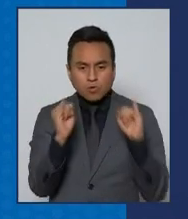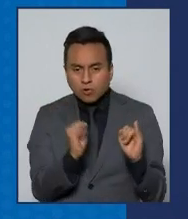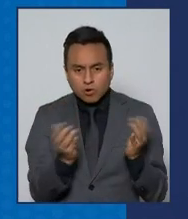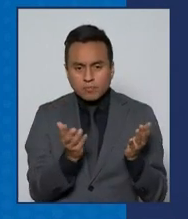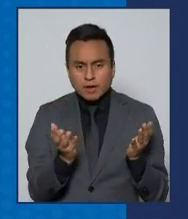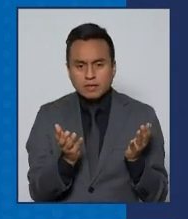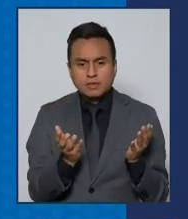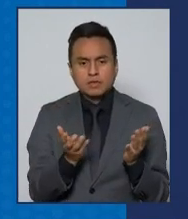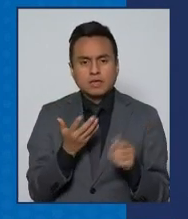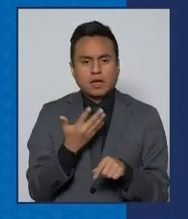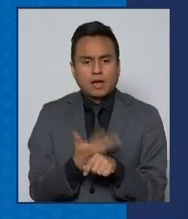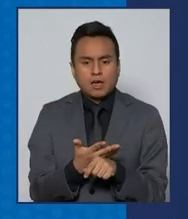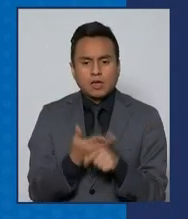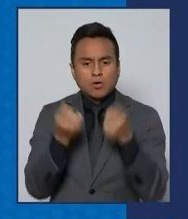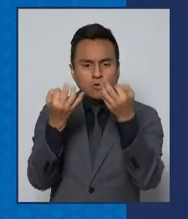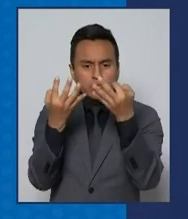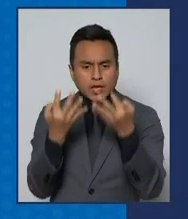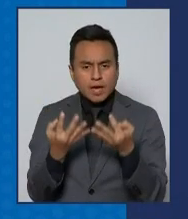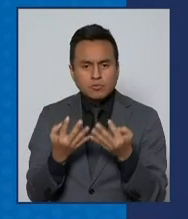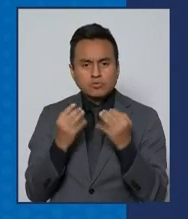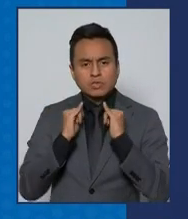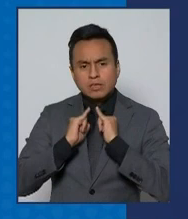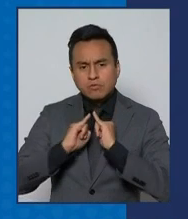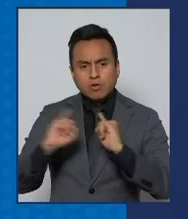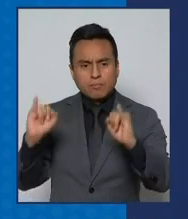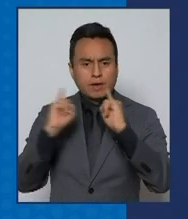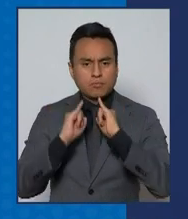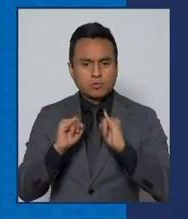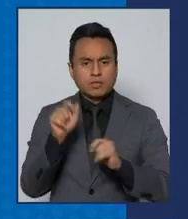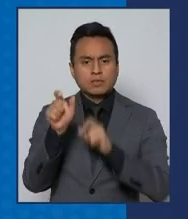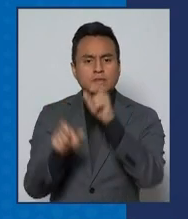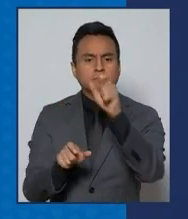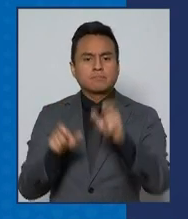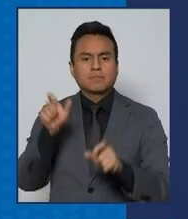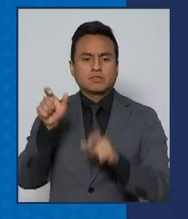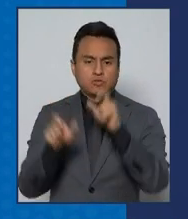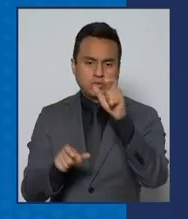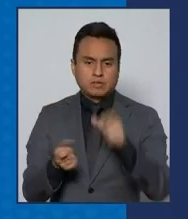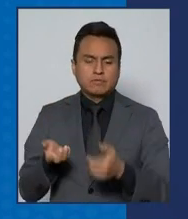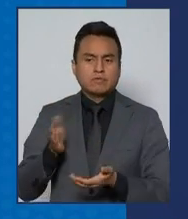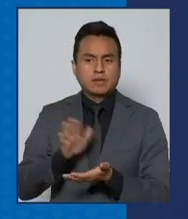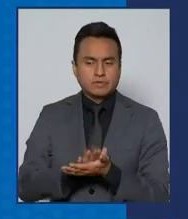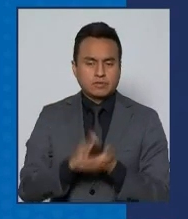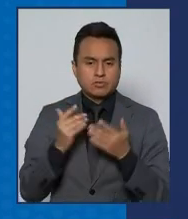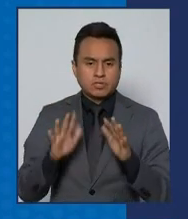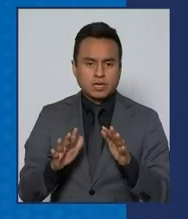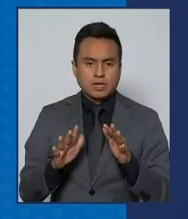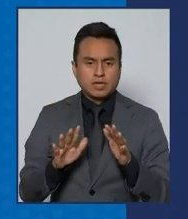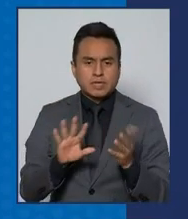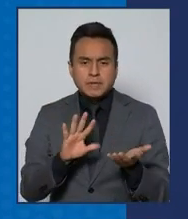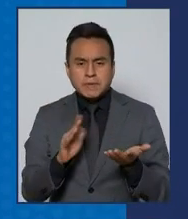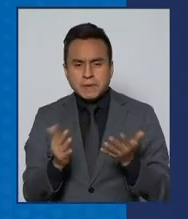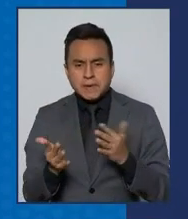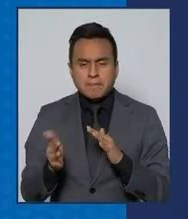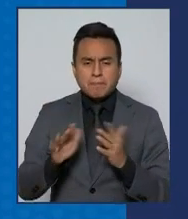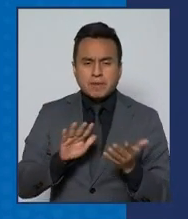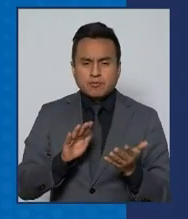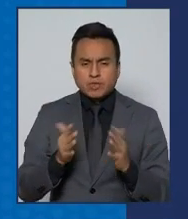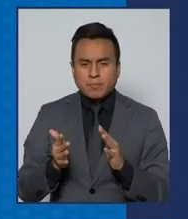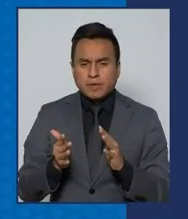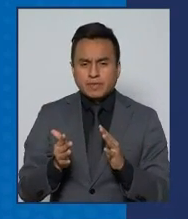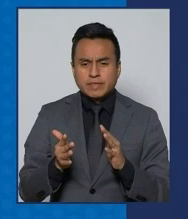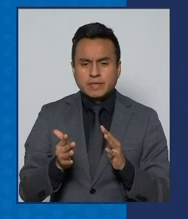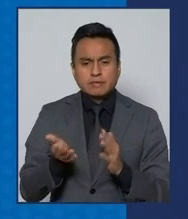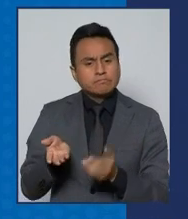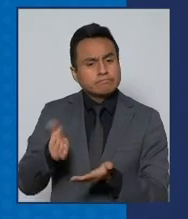que contamos o informamos las personas que han fallecido y que presuntamente